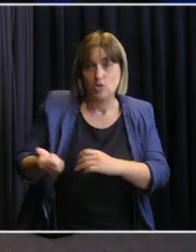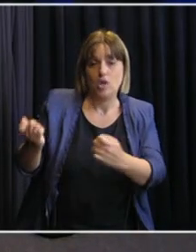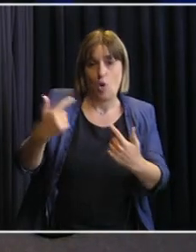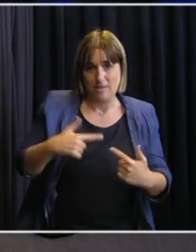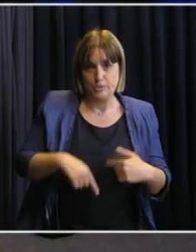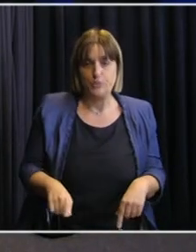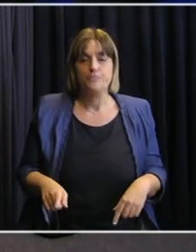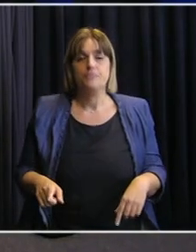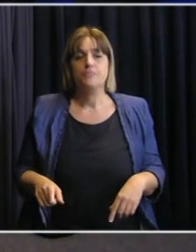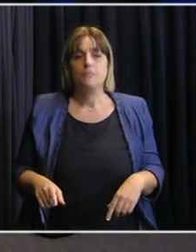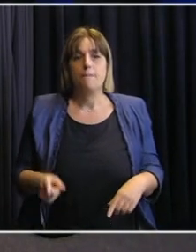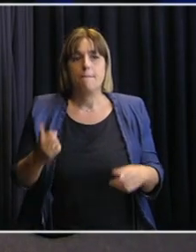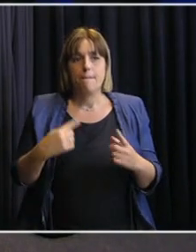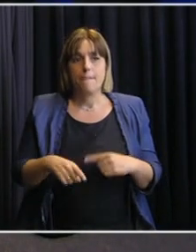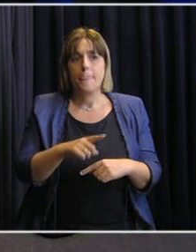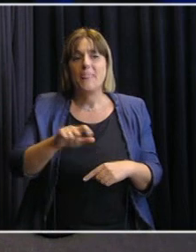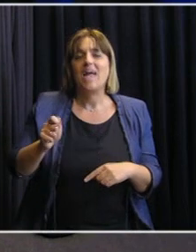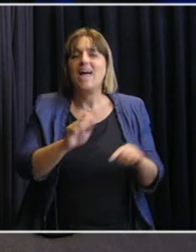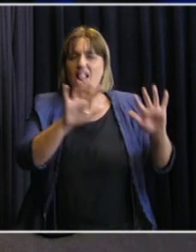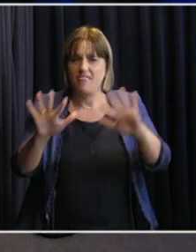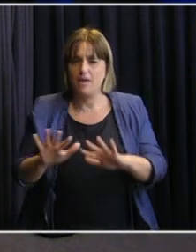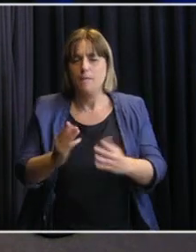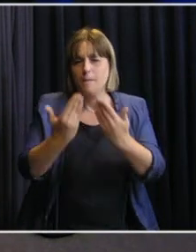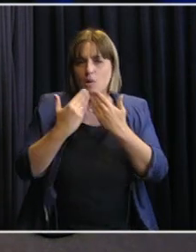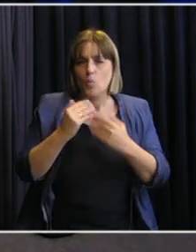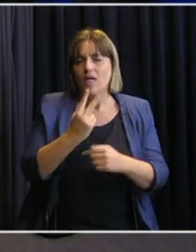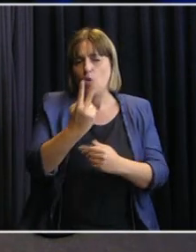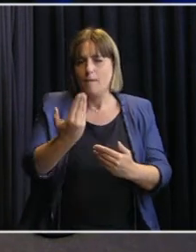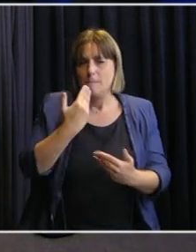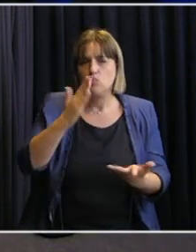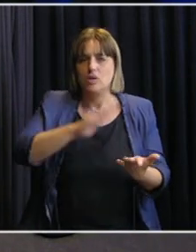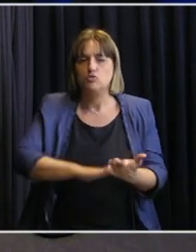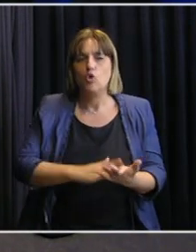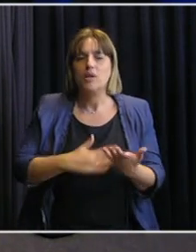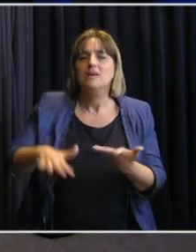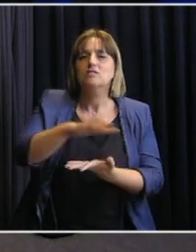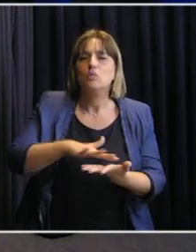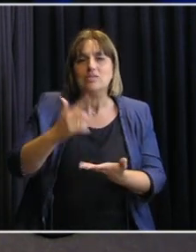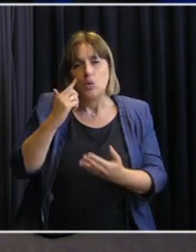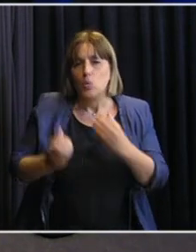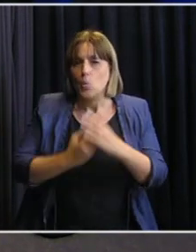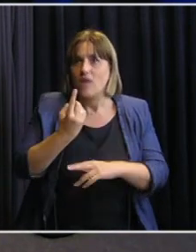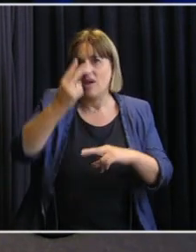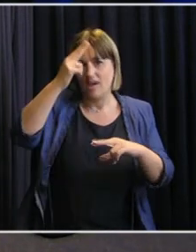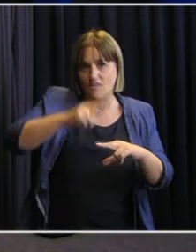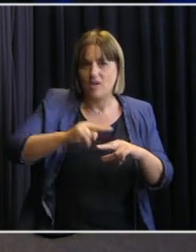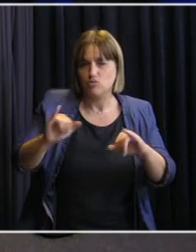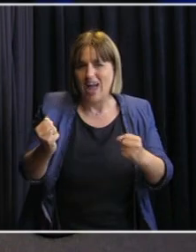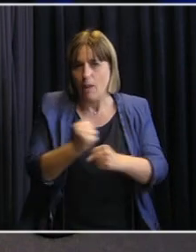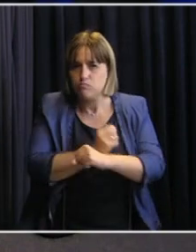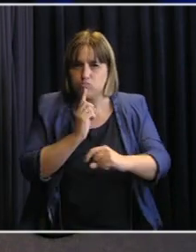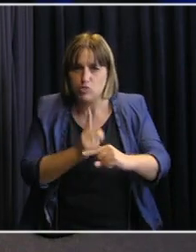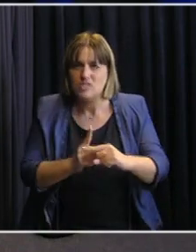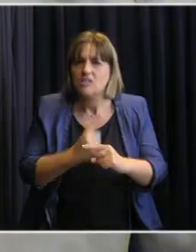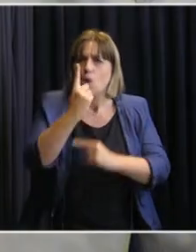Bueno, entonces, para la mayor rodilla de los pasados, dos consultas en cuanto a los casos nuevos que se han confirmado, si hay nuevos